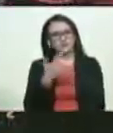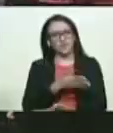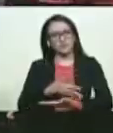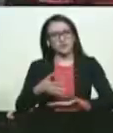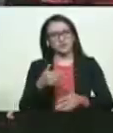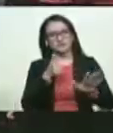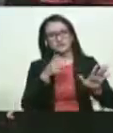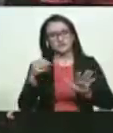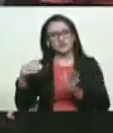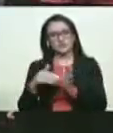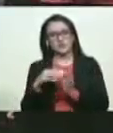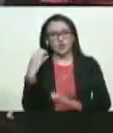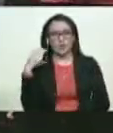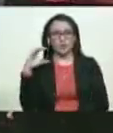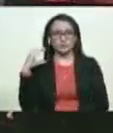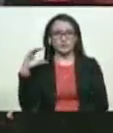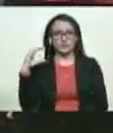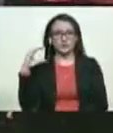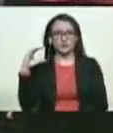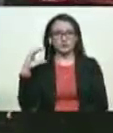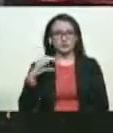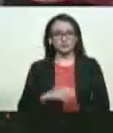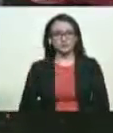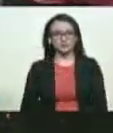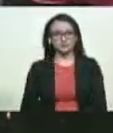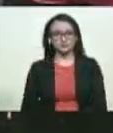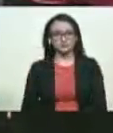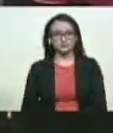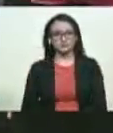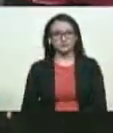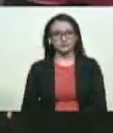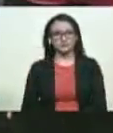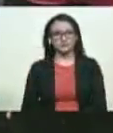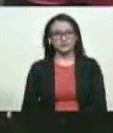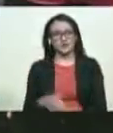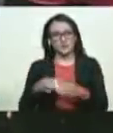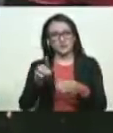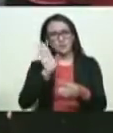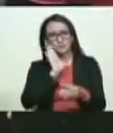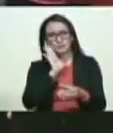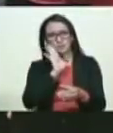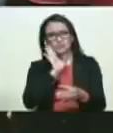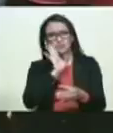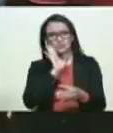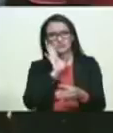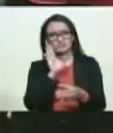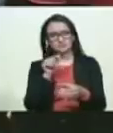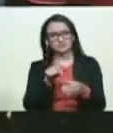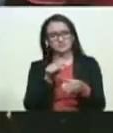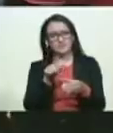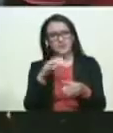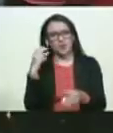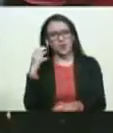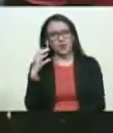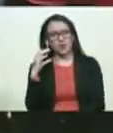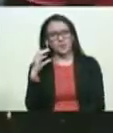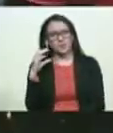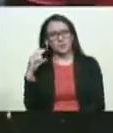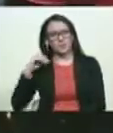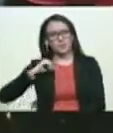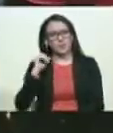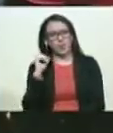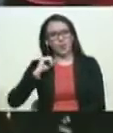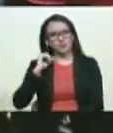5.600.000 colombianos por eso la oligarquía de bogotá pretende gobernar